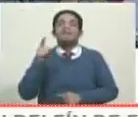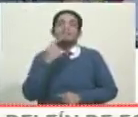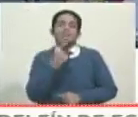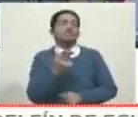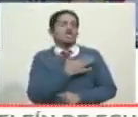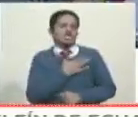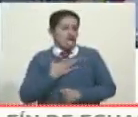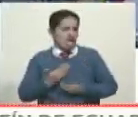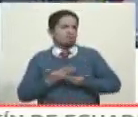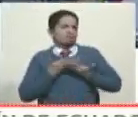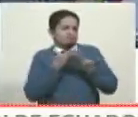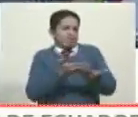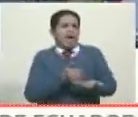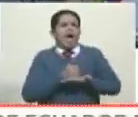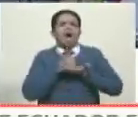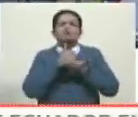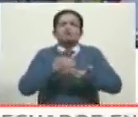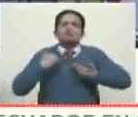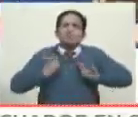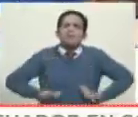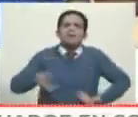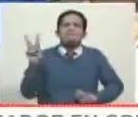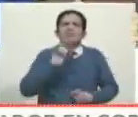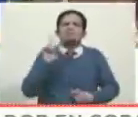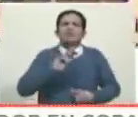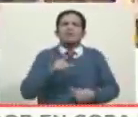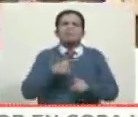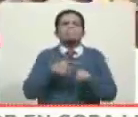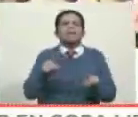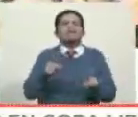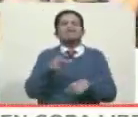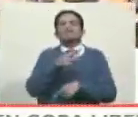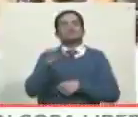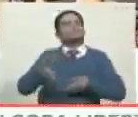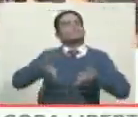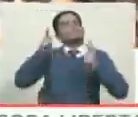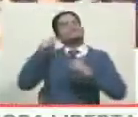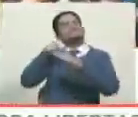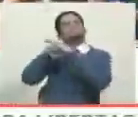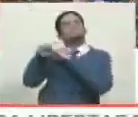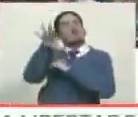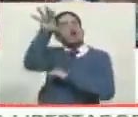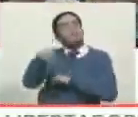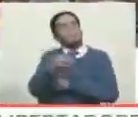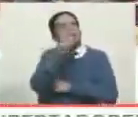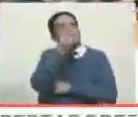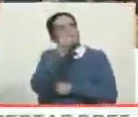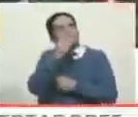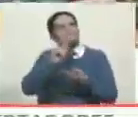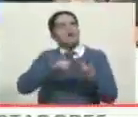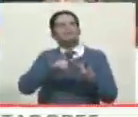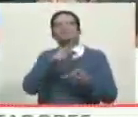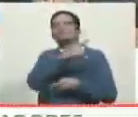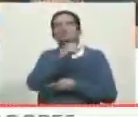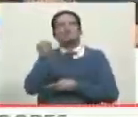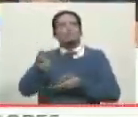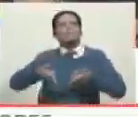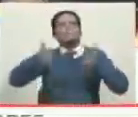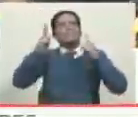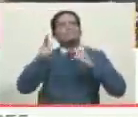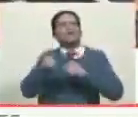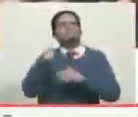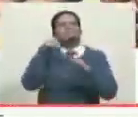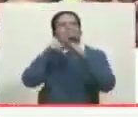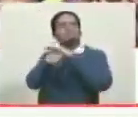humanitaria a venezuela pero nos impiden comprar los alimentos y las medicinas para nuestro pueblo más cínicas